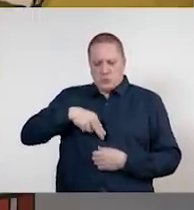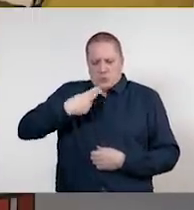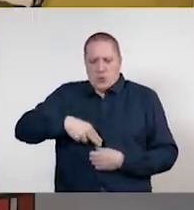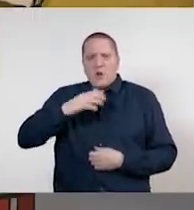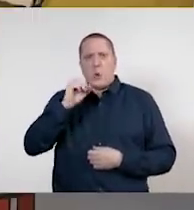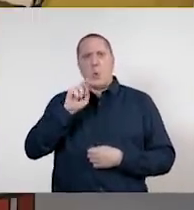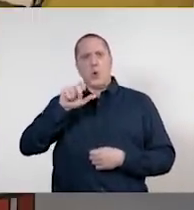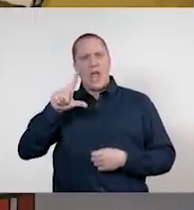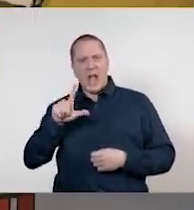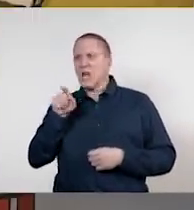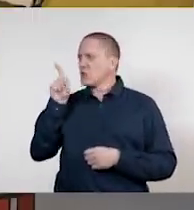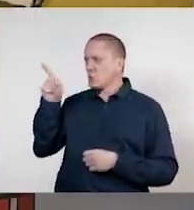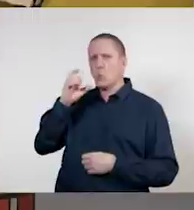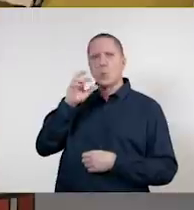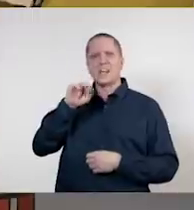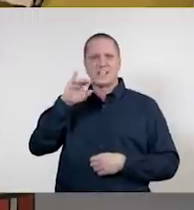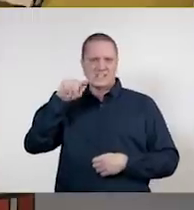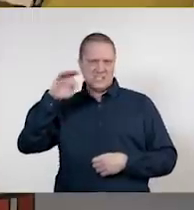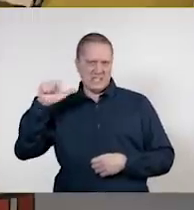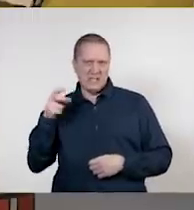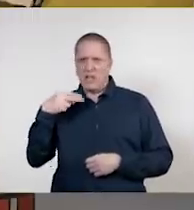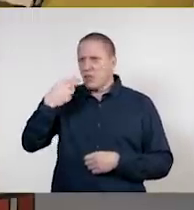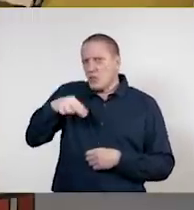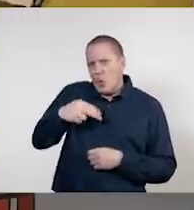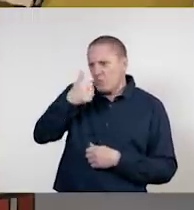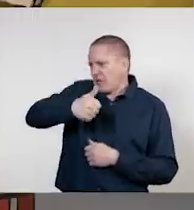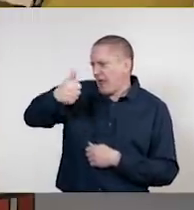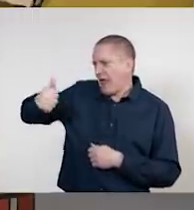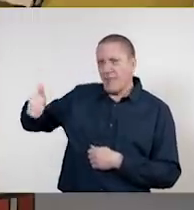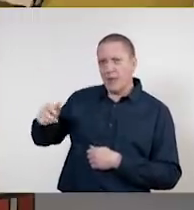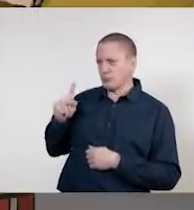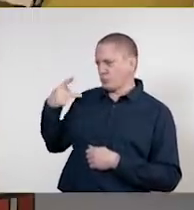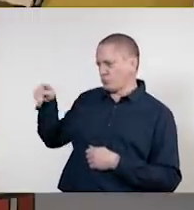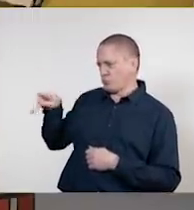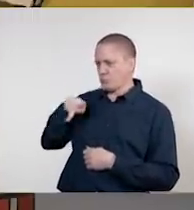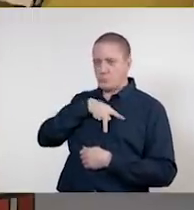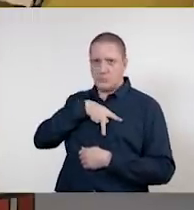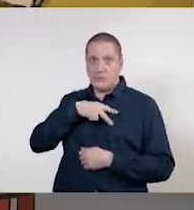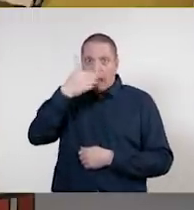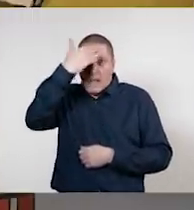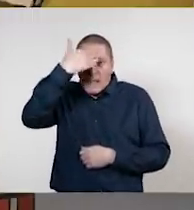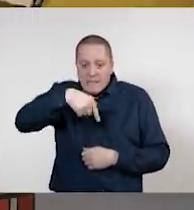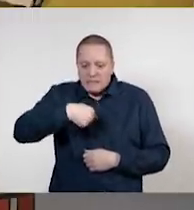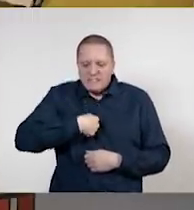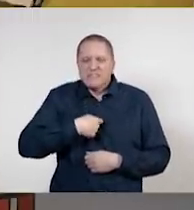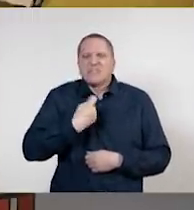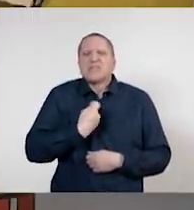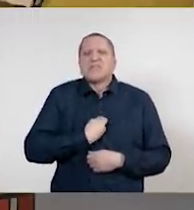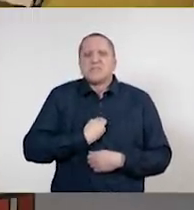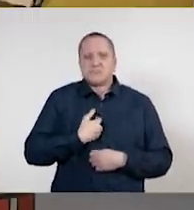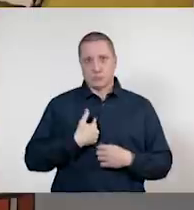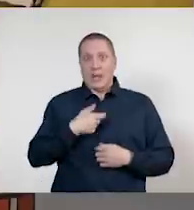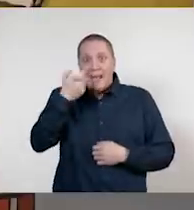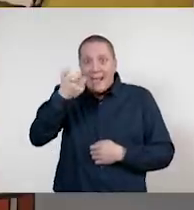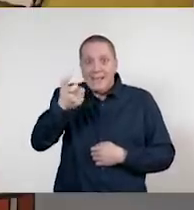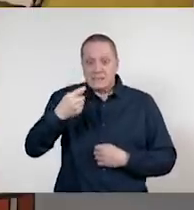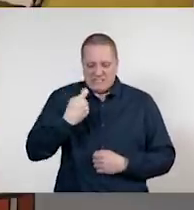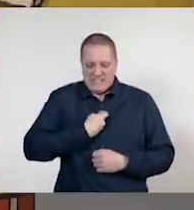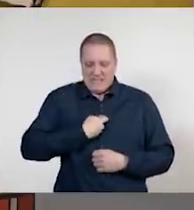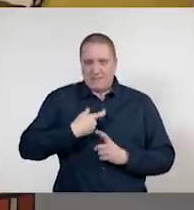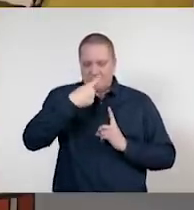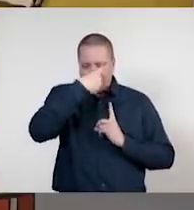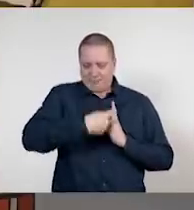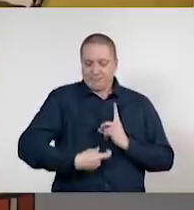ese nombre, y que tú eres Cristina y tienes ese nombre, qué alegría. Sí, así es. Y bueno, sabemos quiénes somos, y eso es parte de